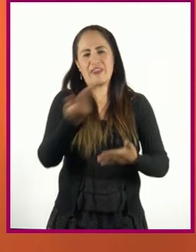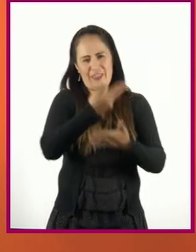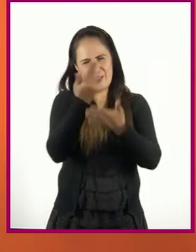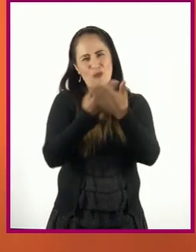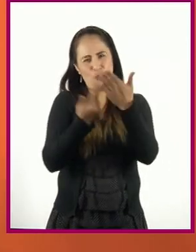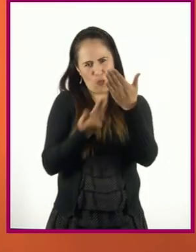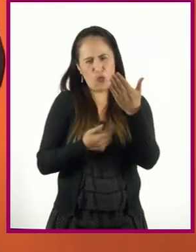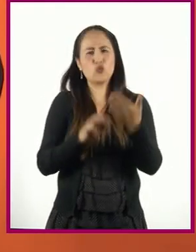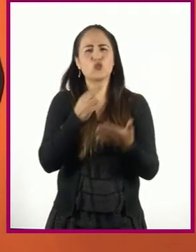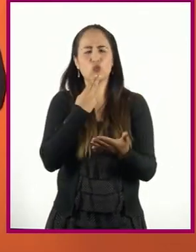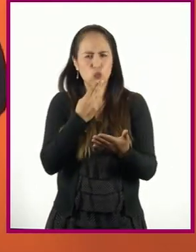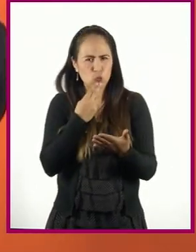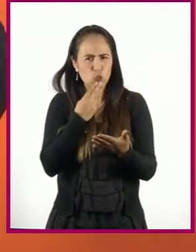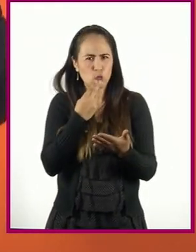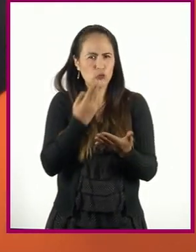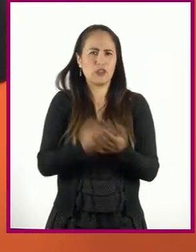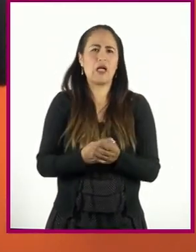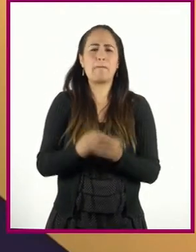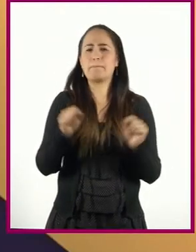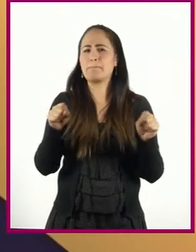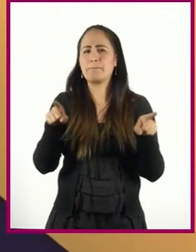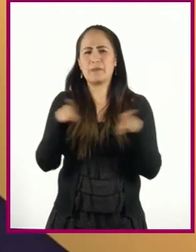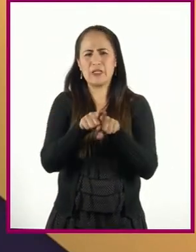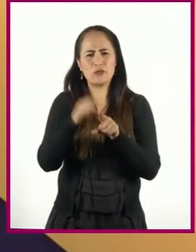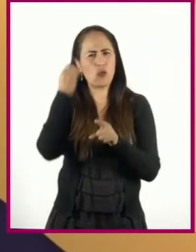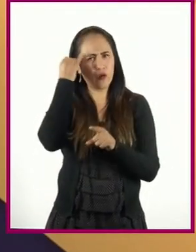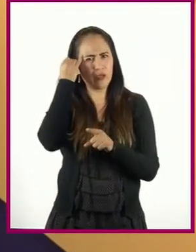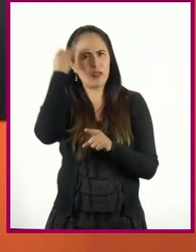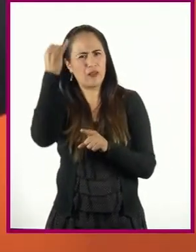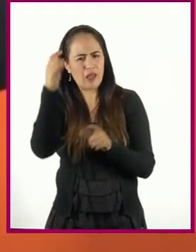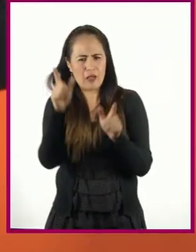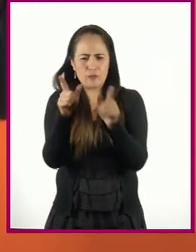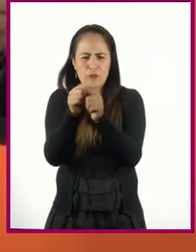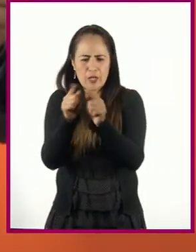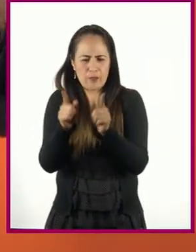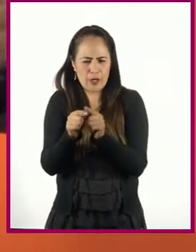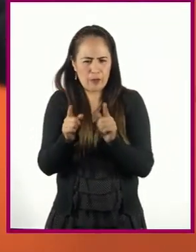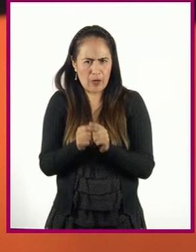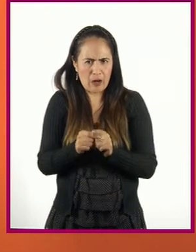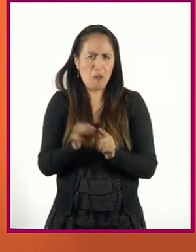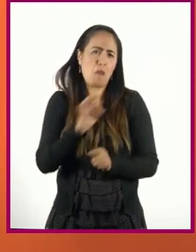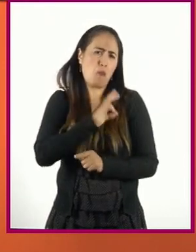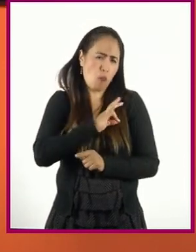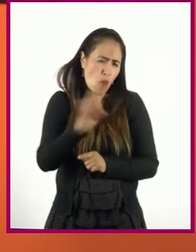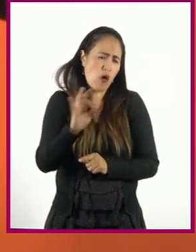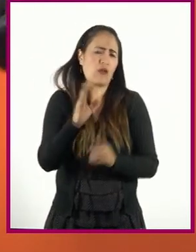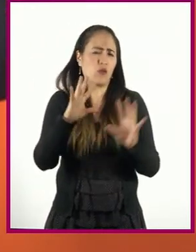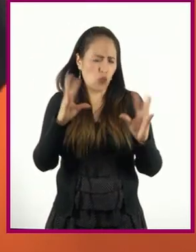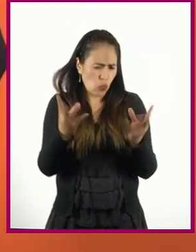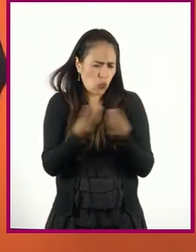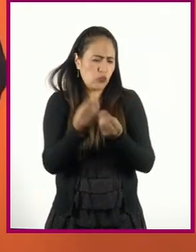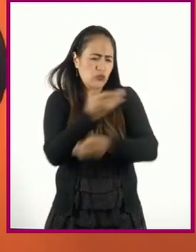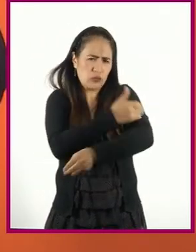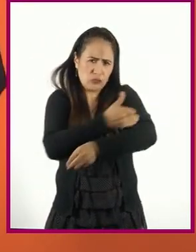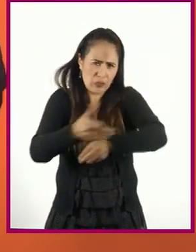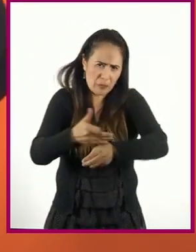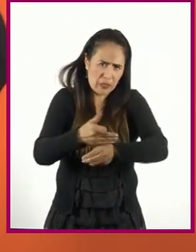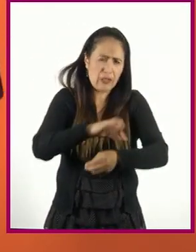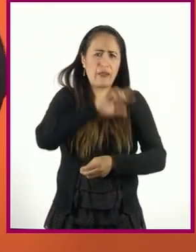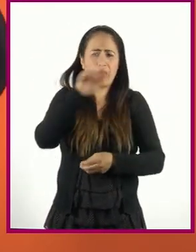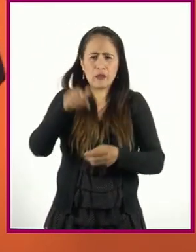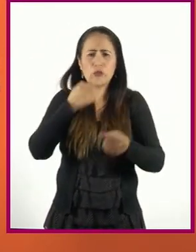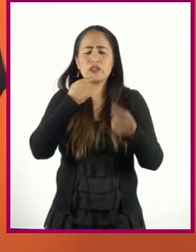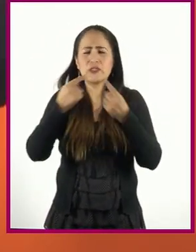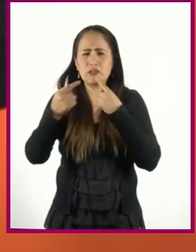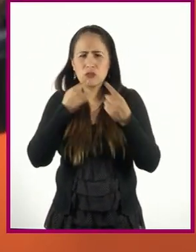tema acompañados de algunas ideas breves. Reúnanse con su familia y discutan